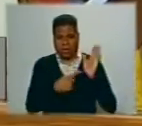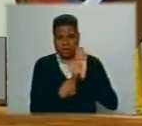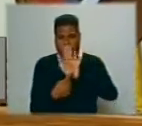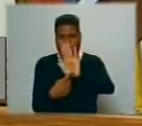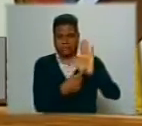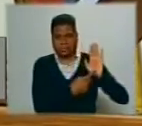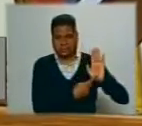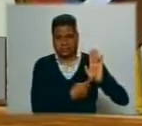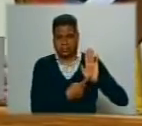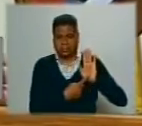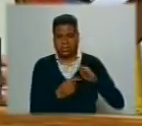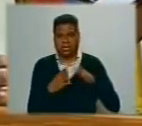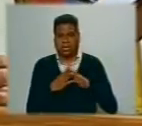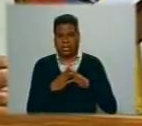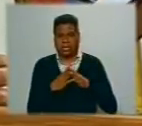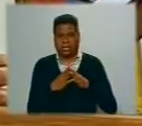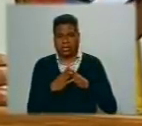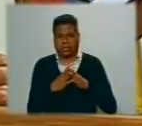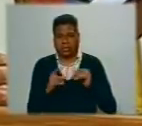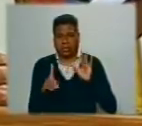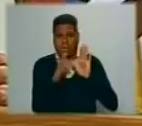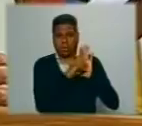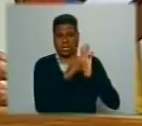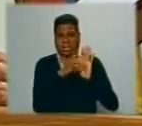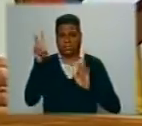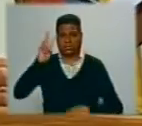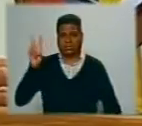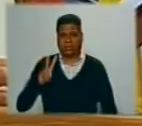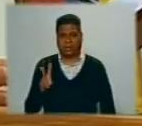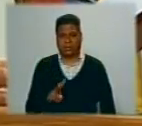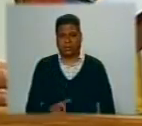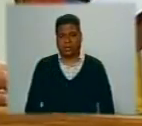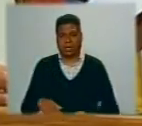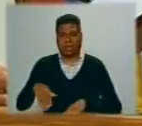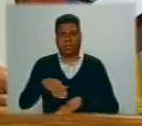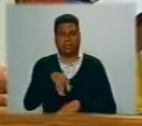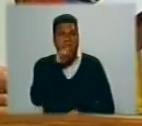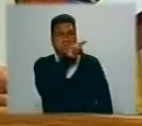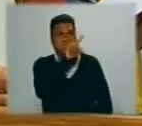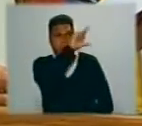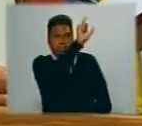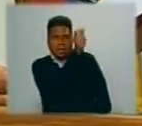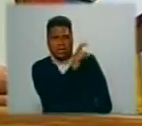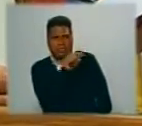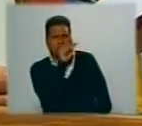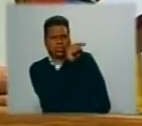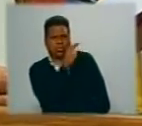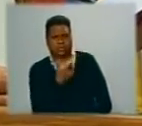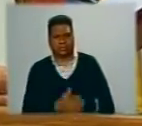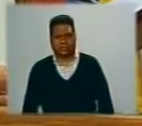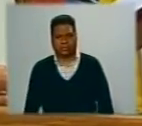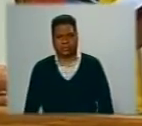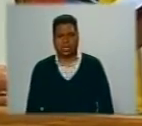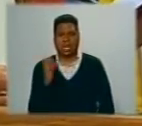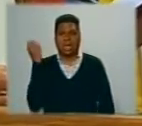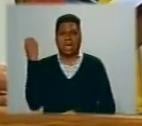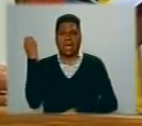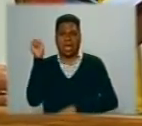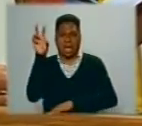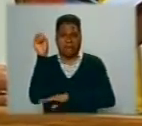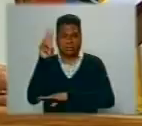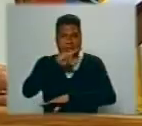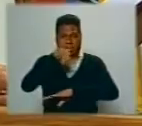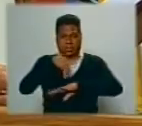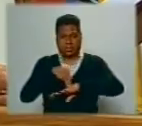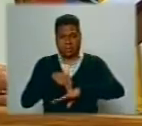de los Legítimos y Soberanos Derechos de Venezuela sobre el territorio Esequibo. La Asamblea Nacional Constituyente, en ejercicio